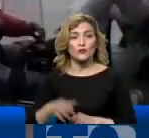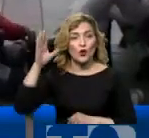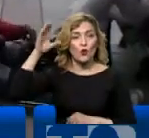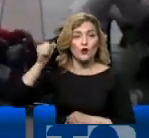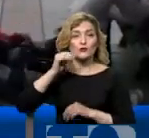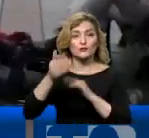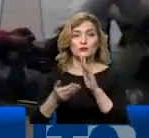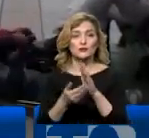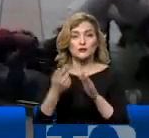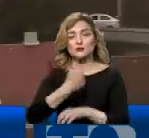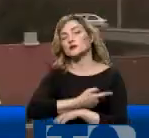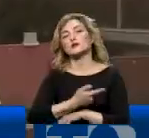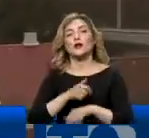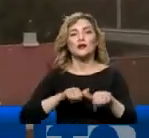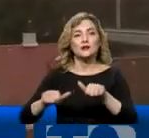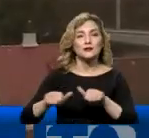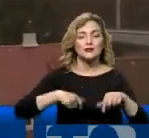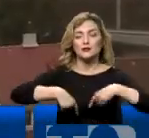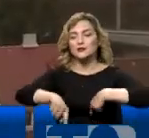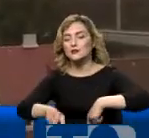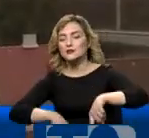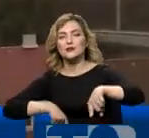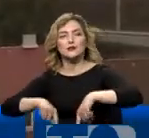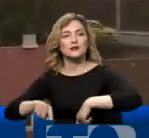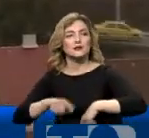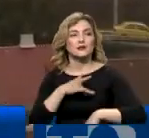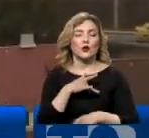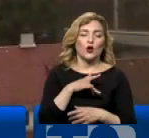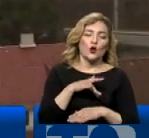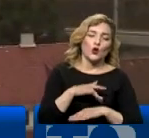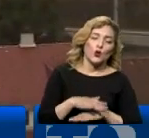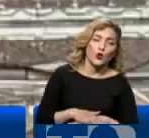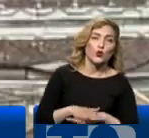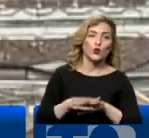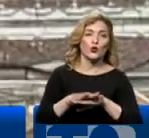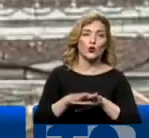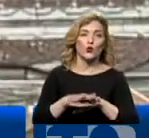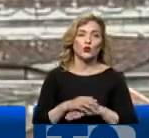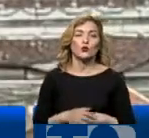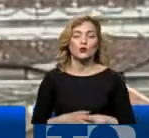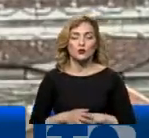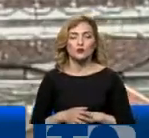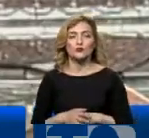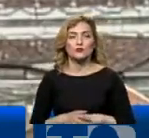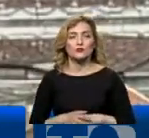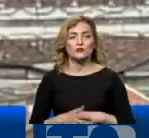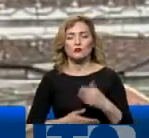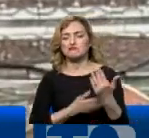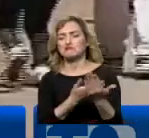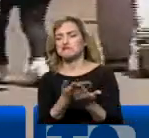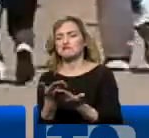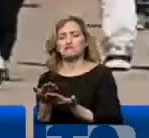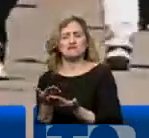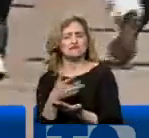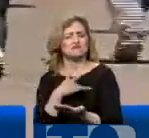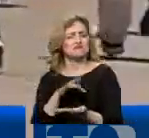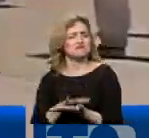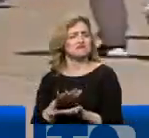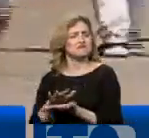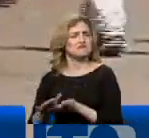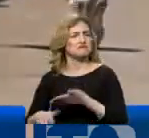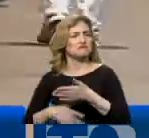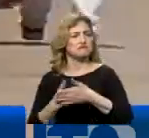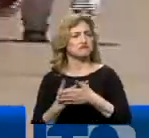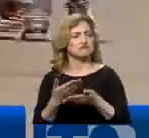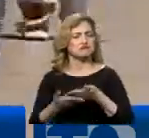Cuenca regresó a sus días ajetreados, pero a la vez llenos de una tranquilidad que solo la Atenas del Ecuador puede ofrecer. El comercio en el centro de la